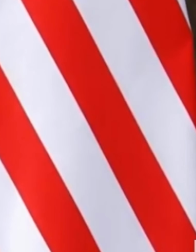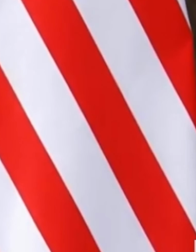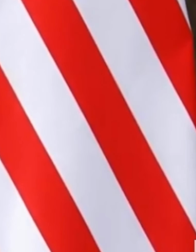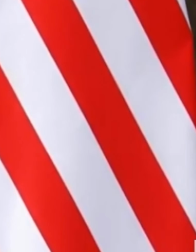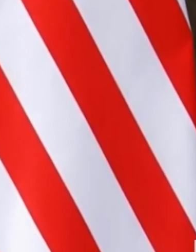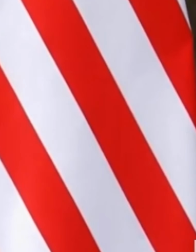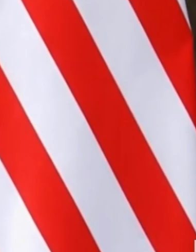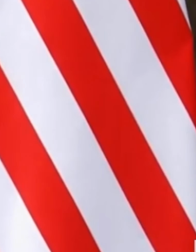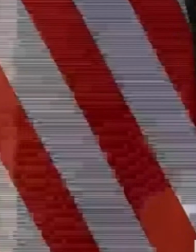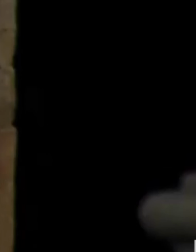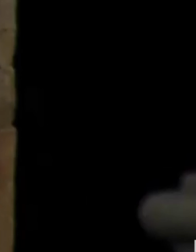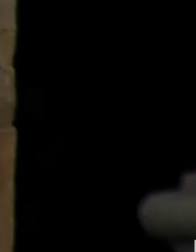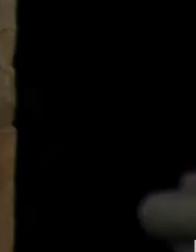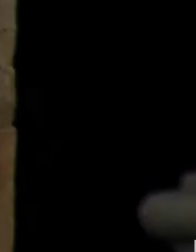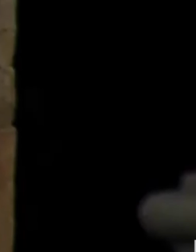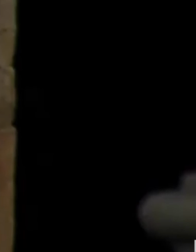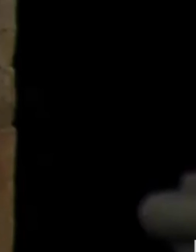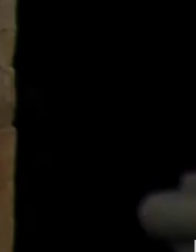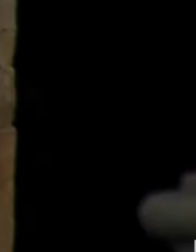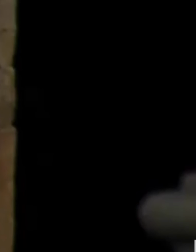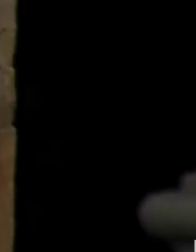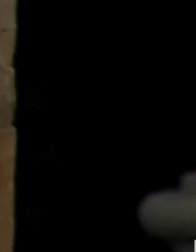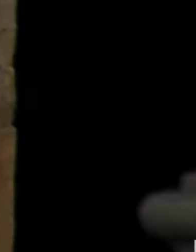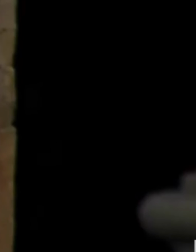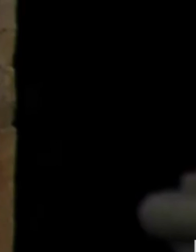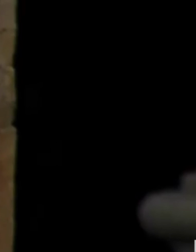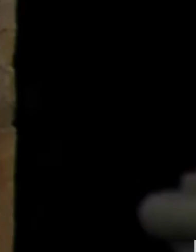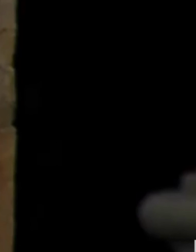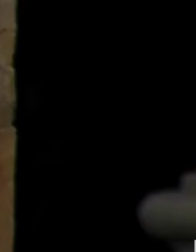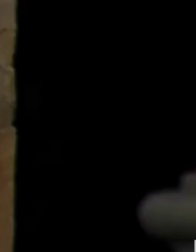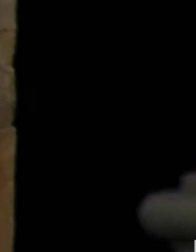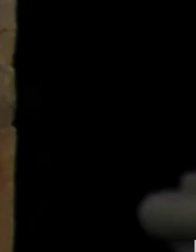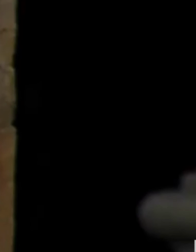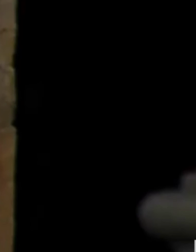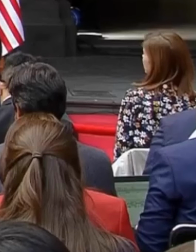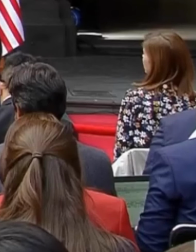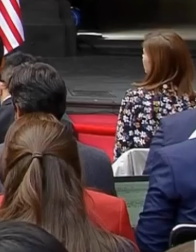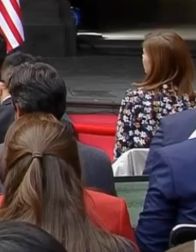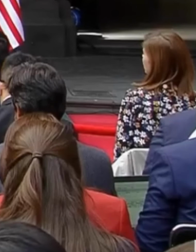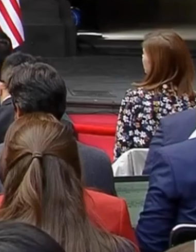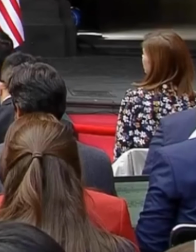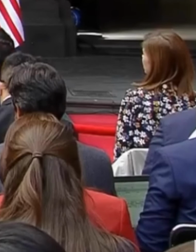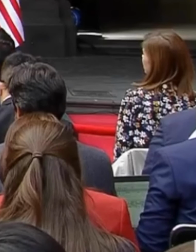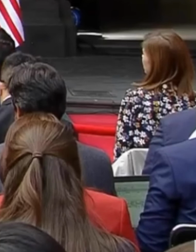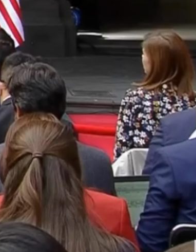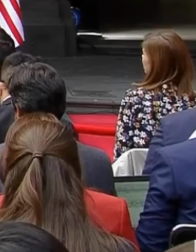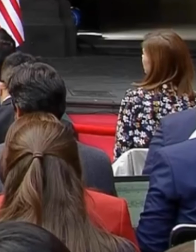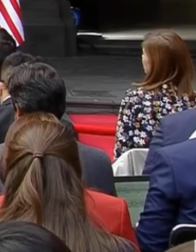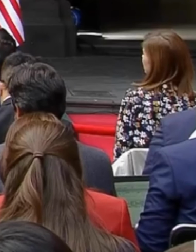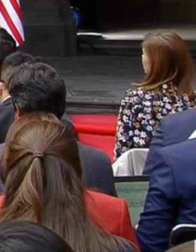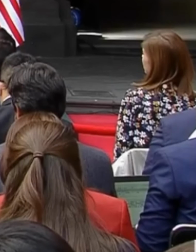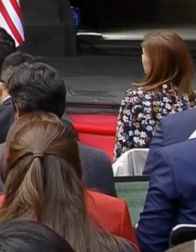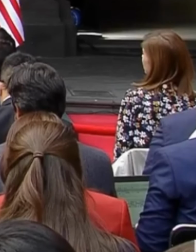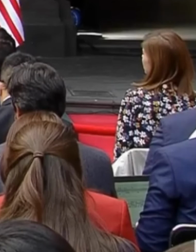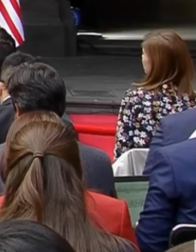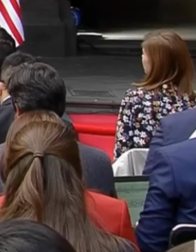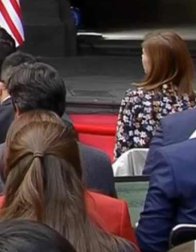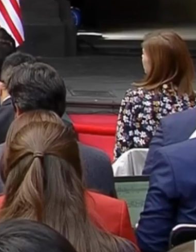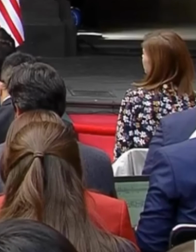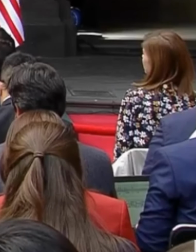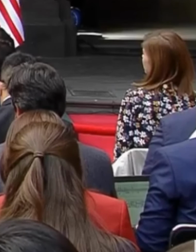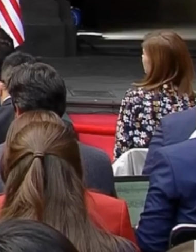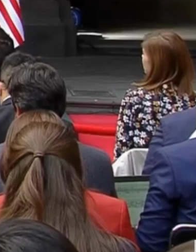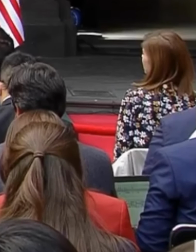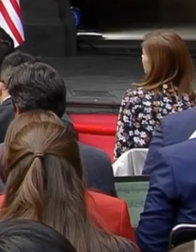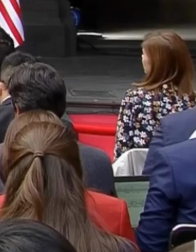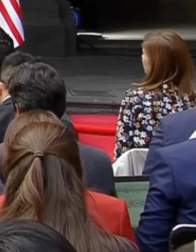2021, lanzamos la idea, a regional-wide approach to a regional-wide problem. The idea grew into the